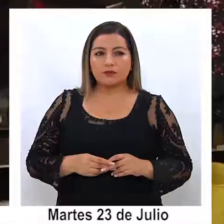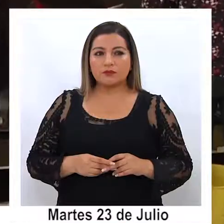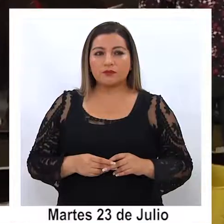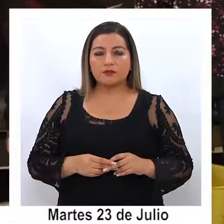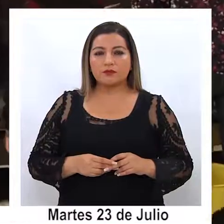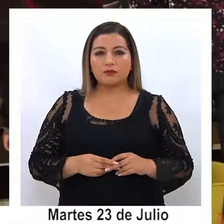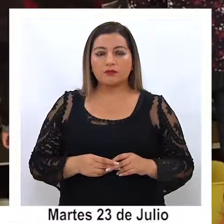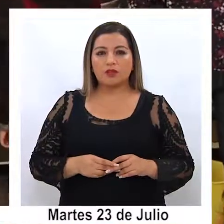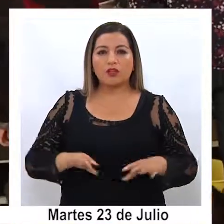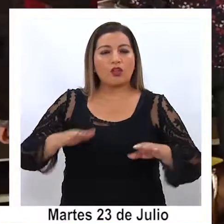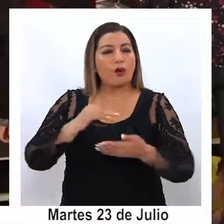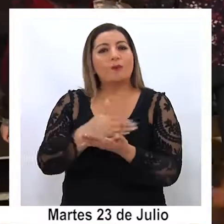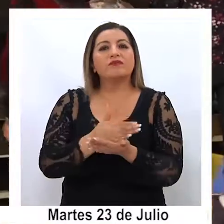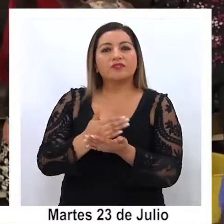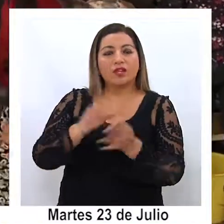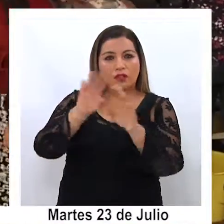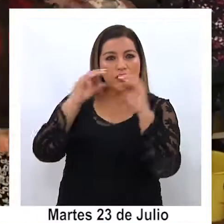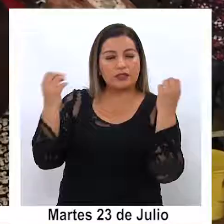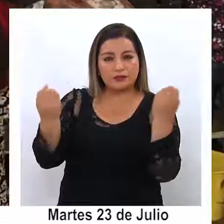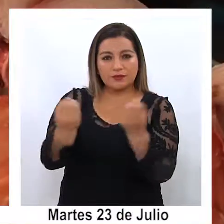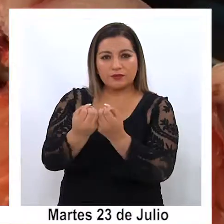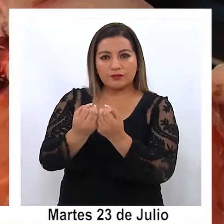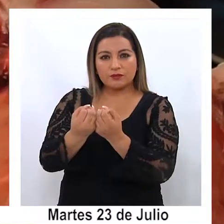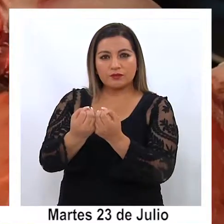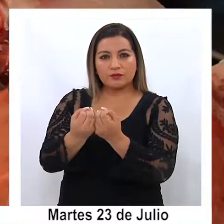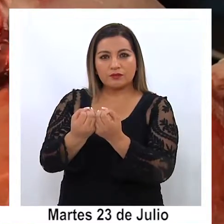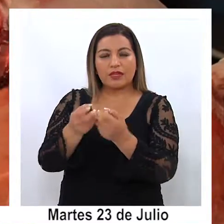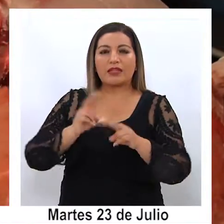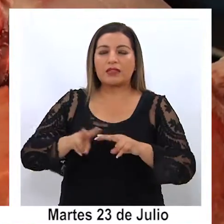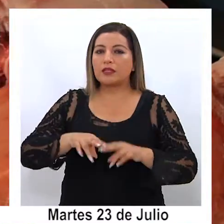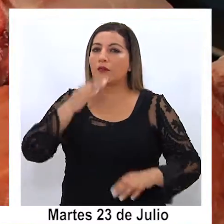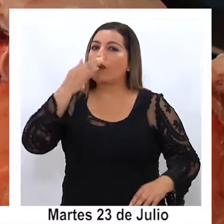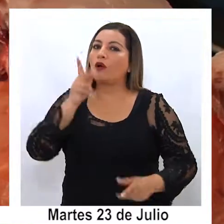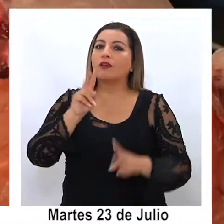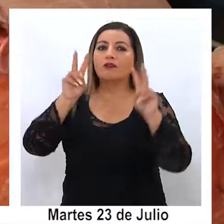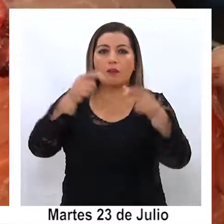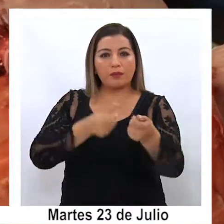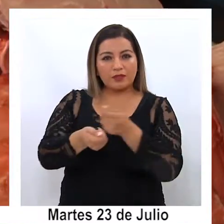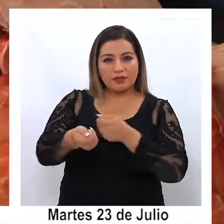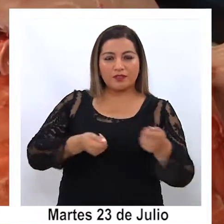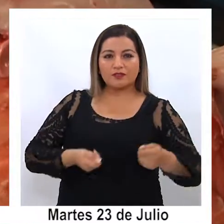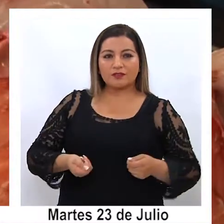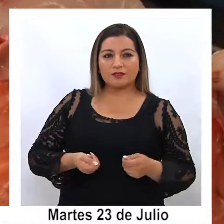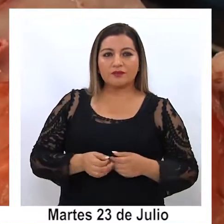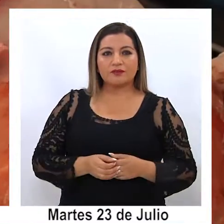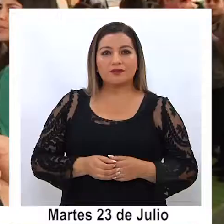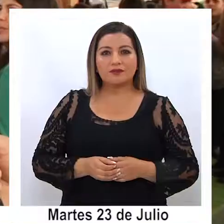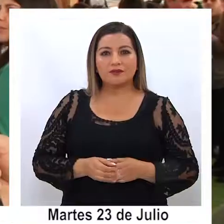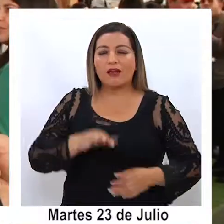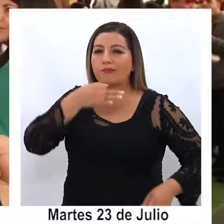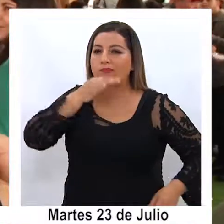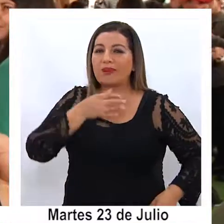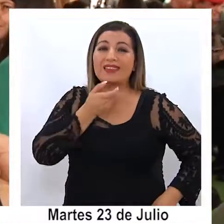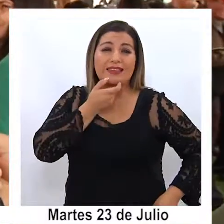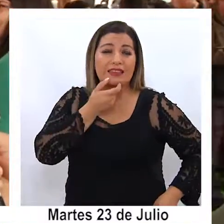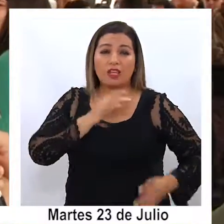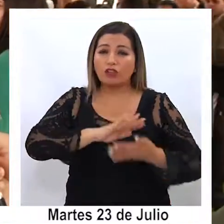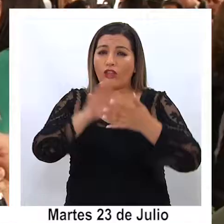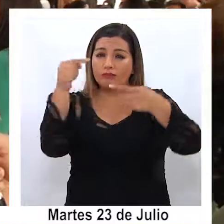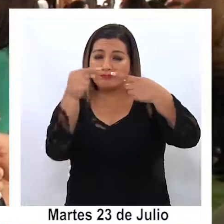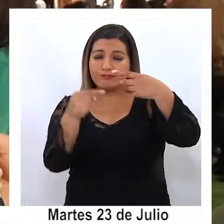aspectos organizacionales, de aspectos de mejora en los negocios, de coaching, inglés,